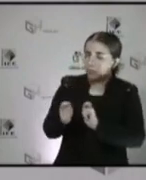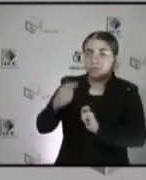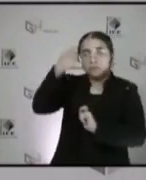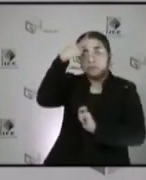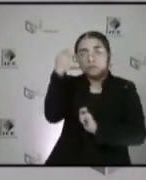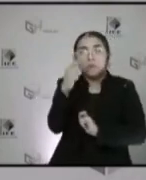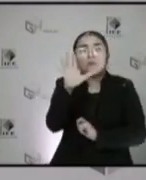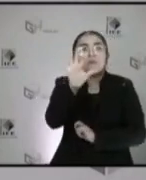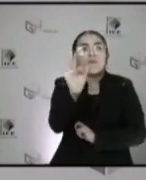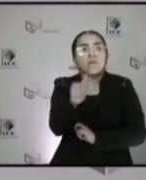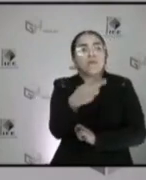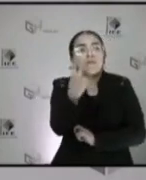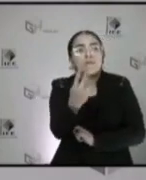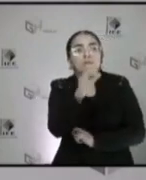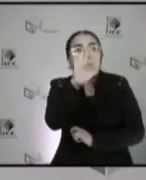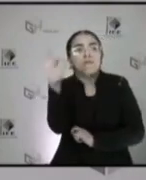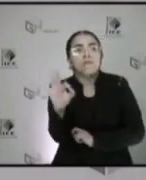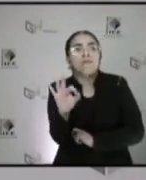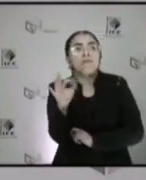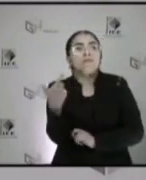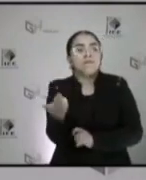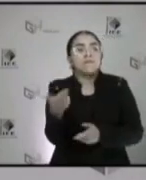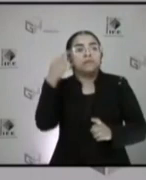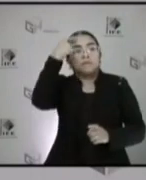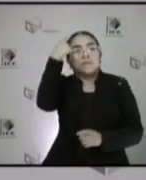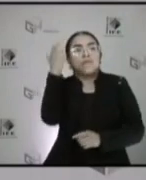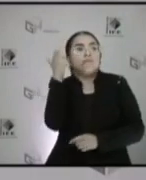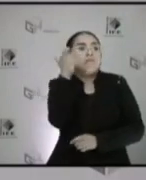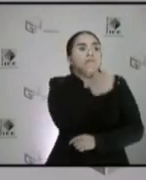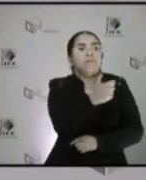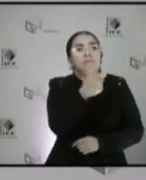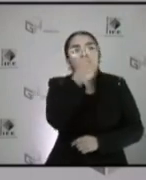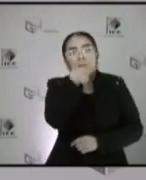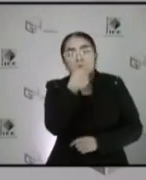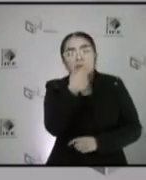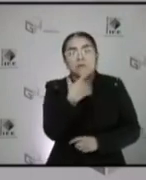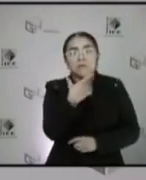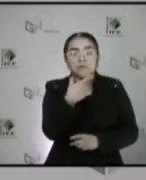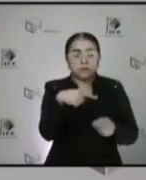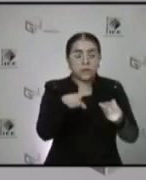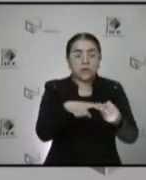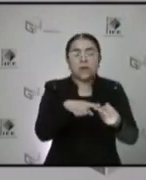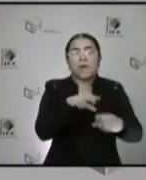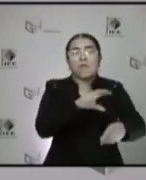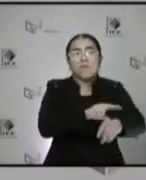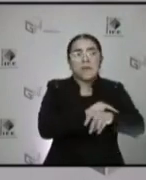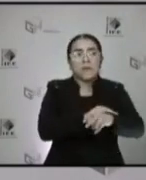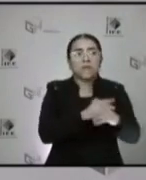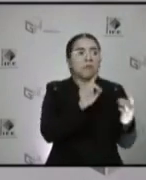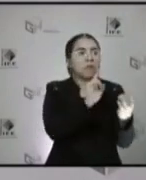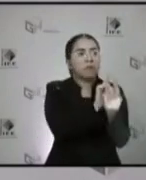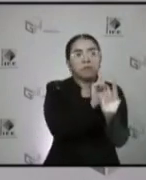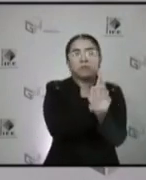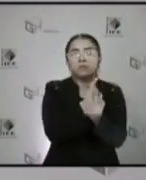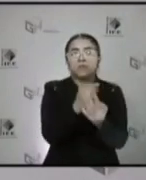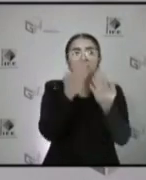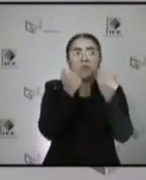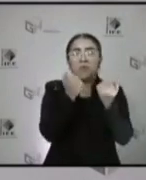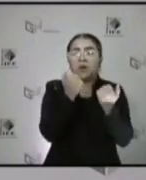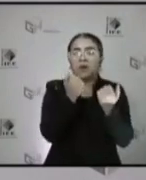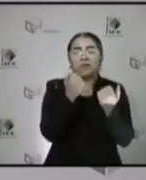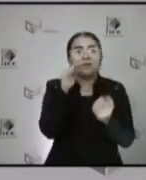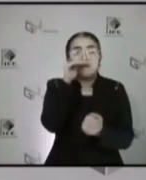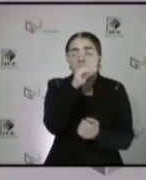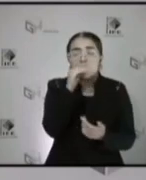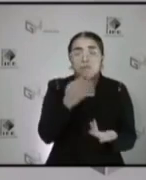del ingreso de una familia lo dedica a pagar medicinas y médicos privados, porque no encuentra el servicio de